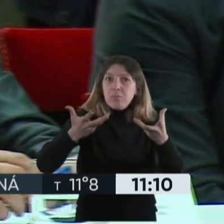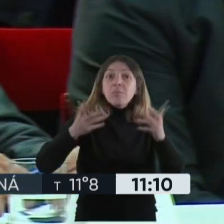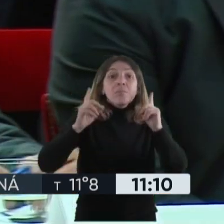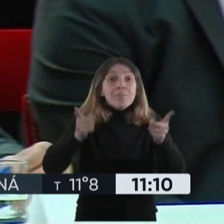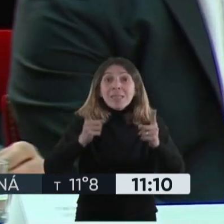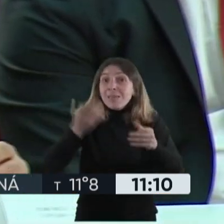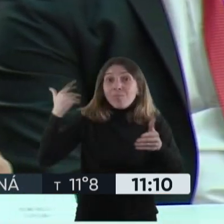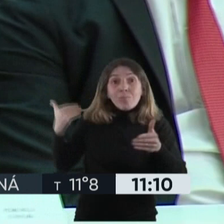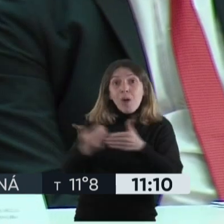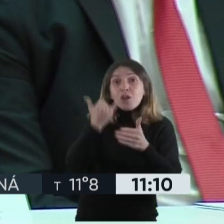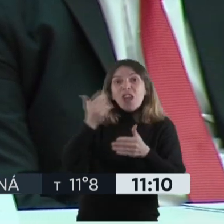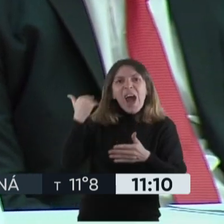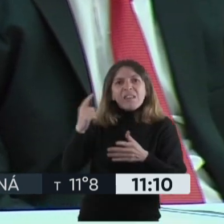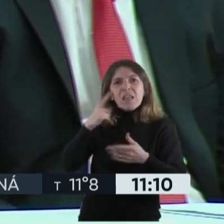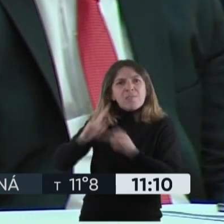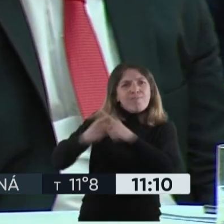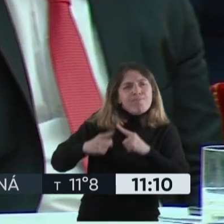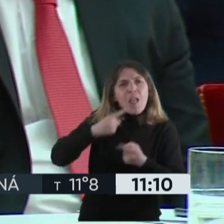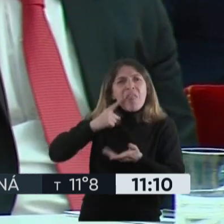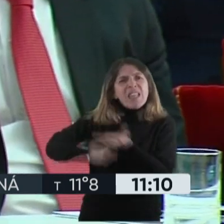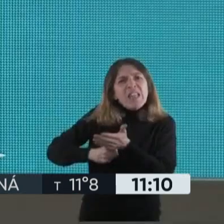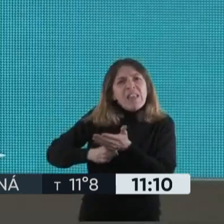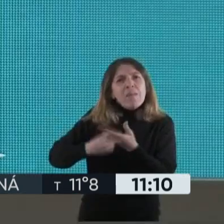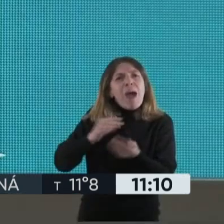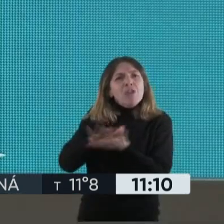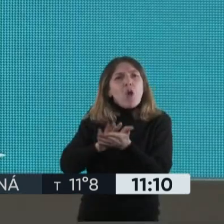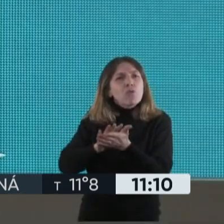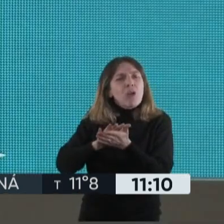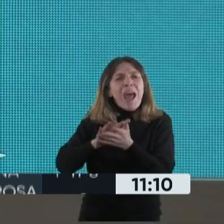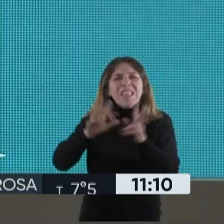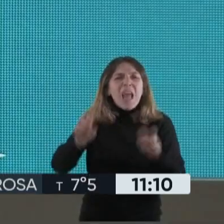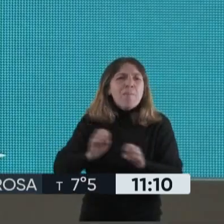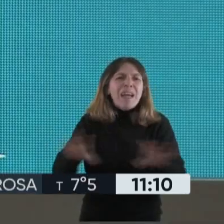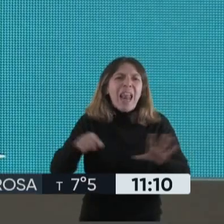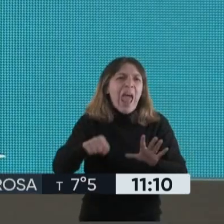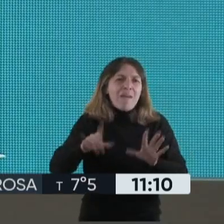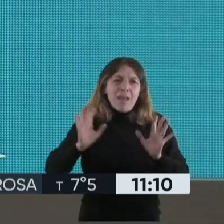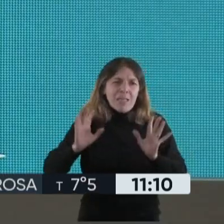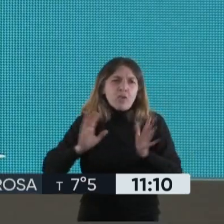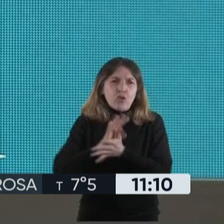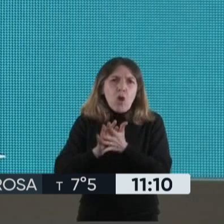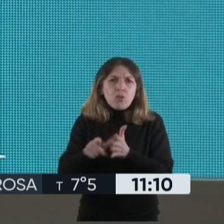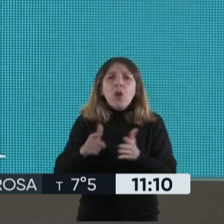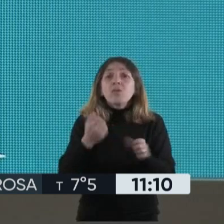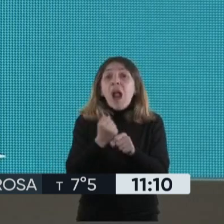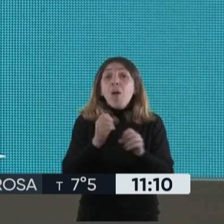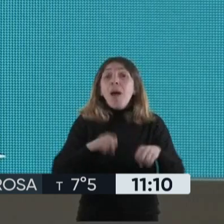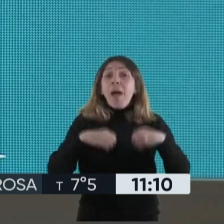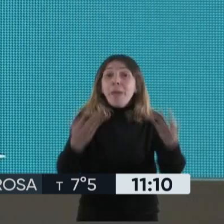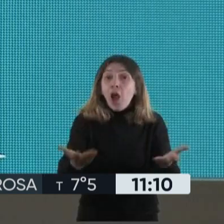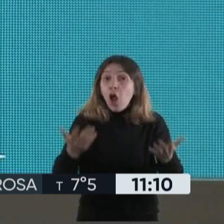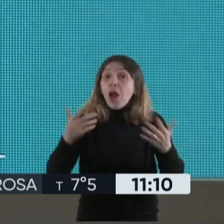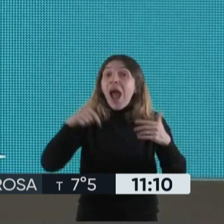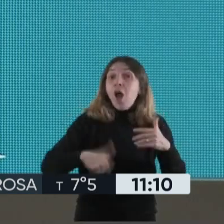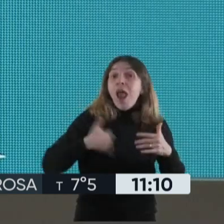venido resolviendo problemas críticos para la Argentina y de esa forma trabajamos para mejorar el presente de